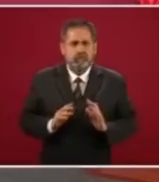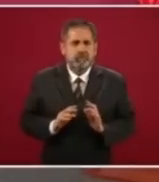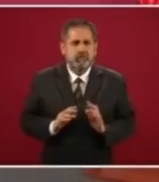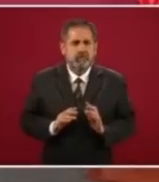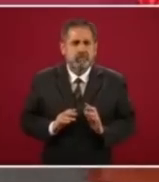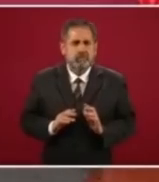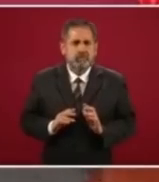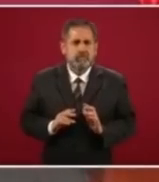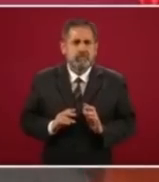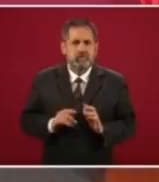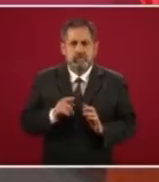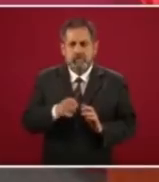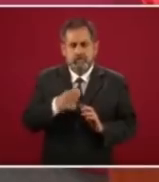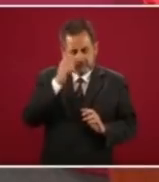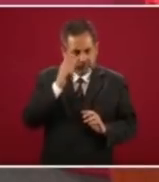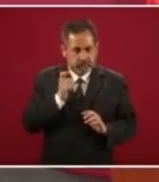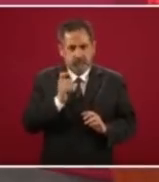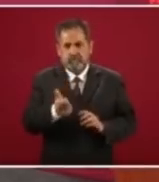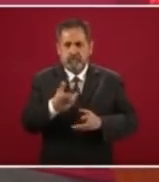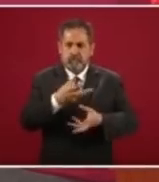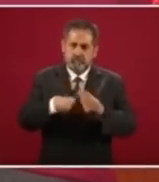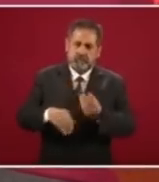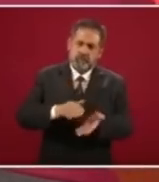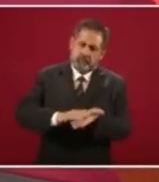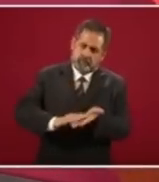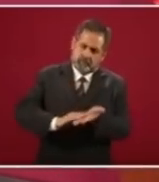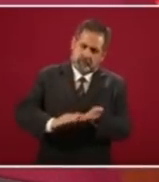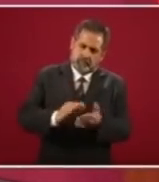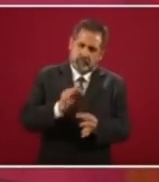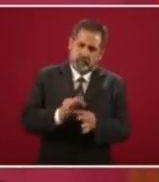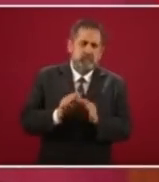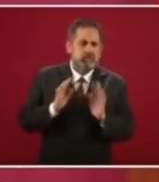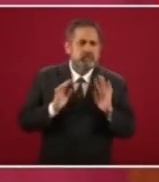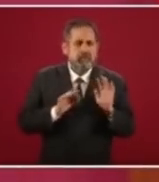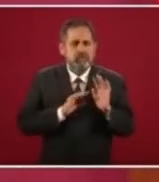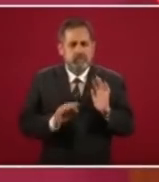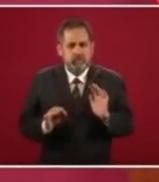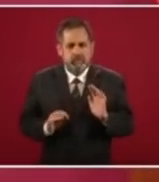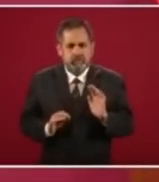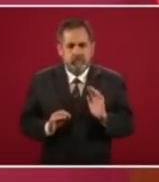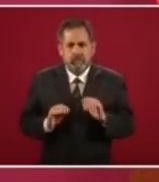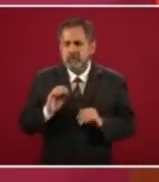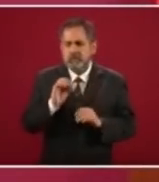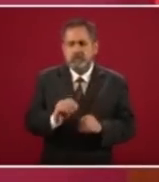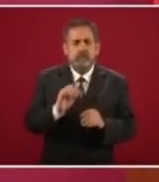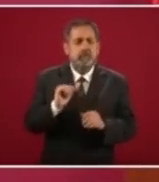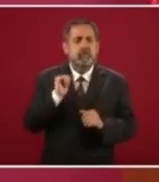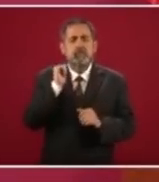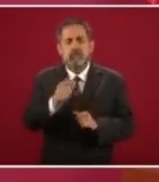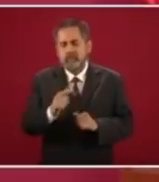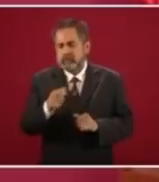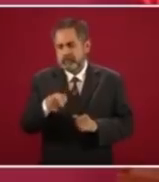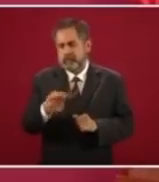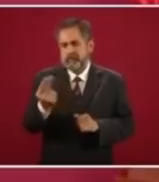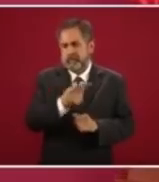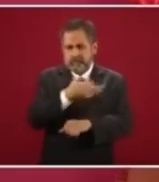de indemnización o a cualquier otra reivindicación